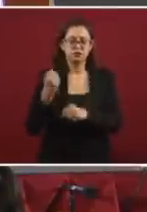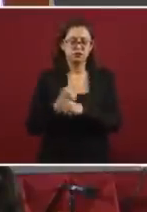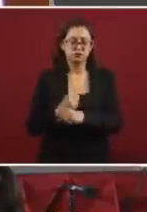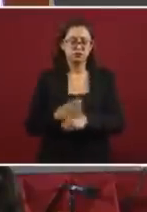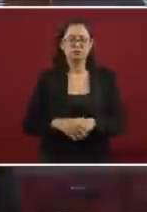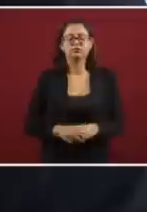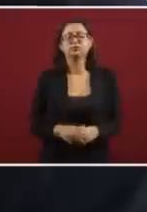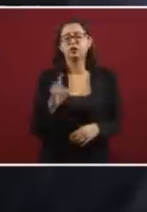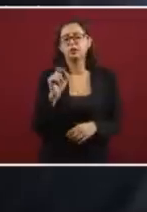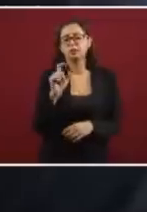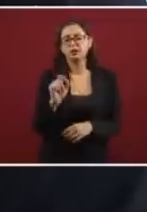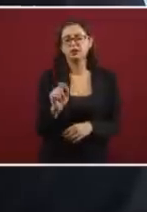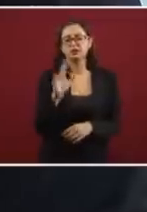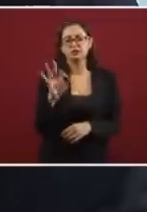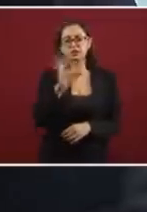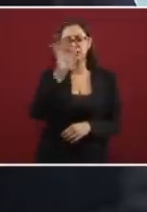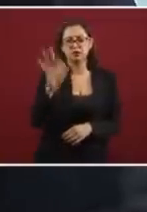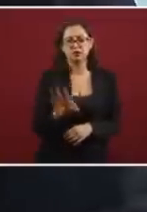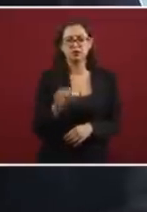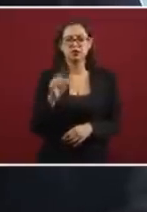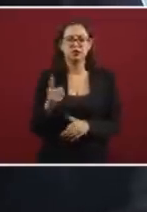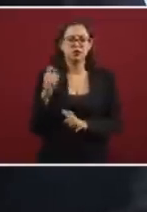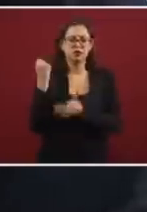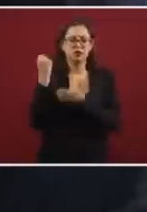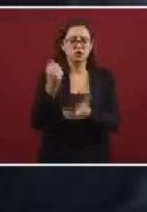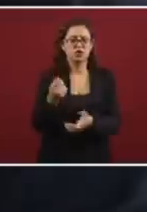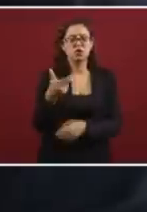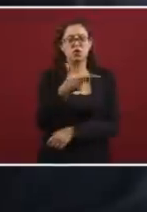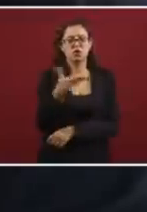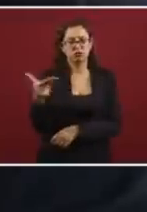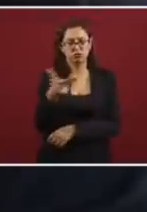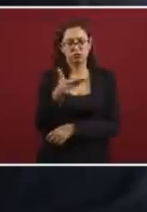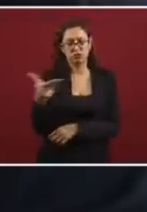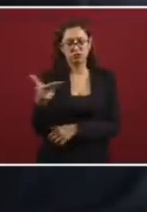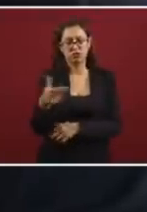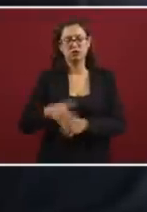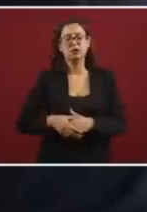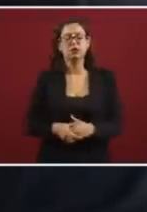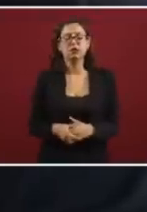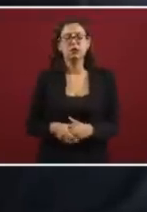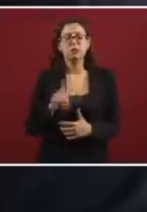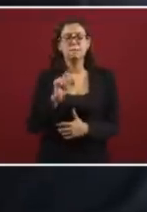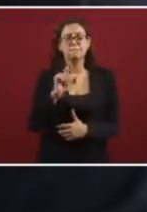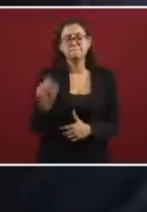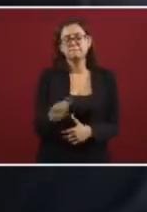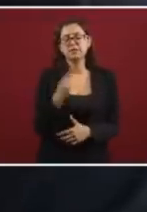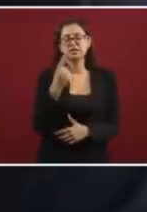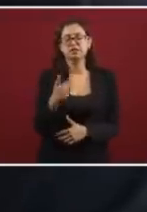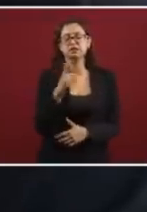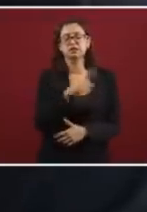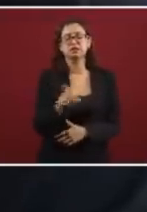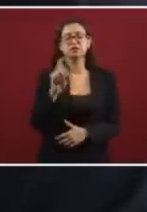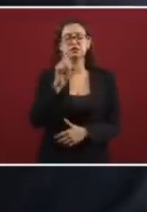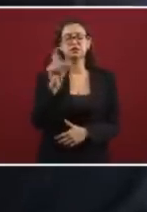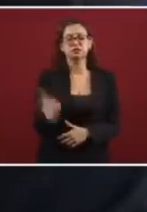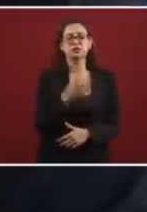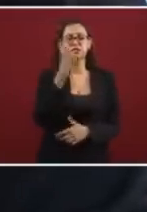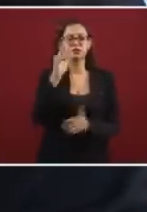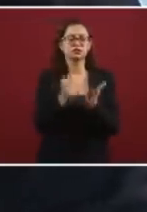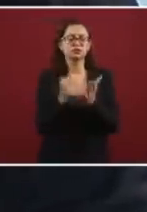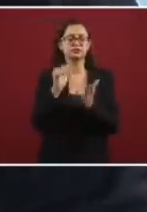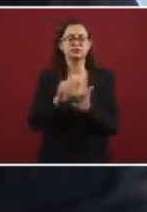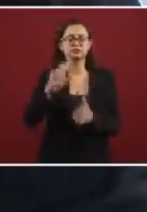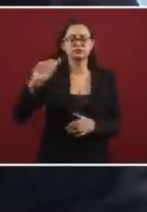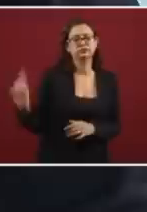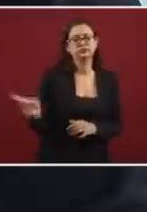25 por ciento corresponde a inversión hotelera este 21 mil 134 millones de dólares